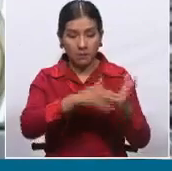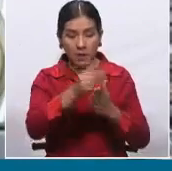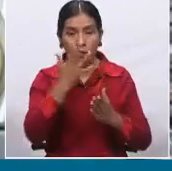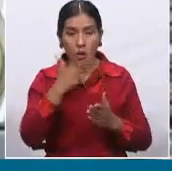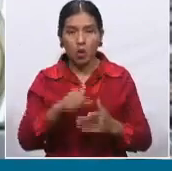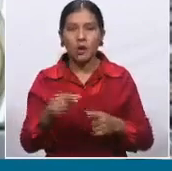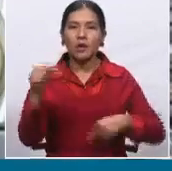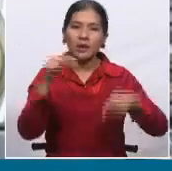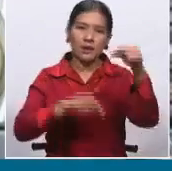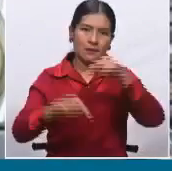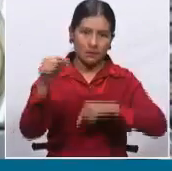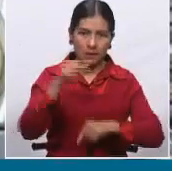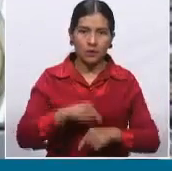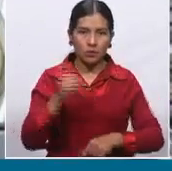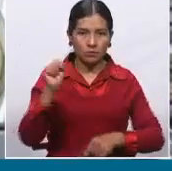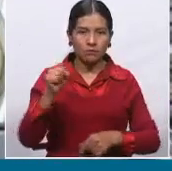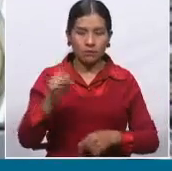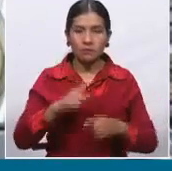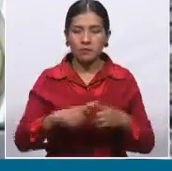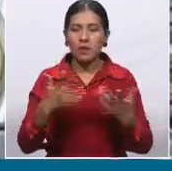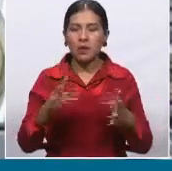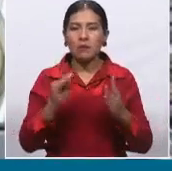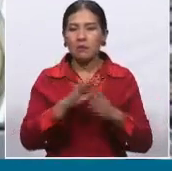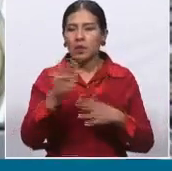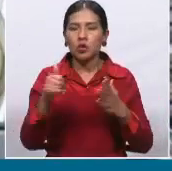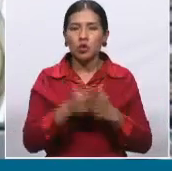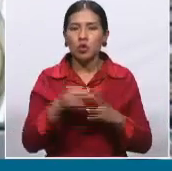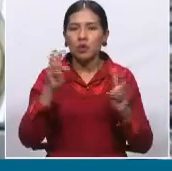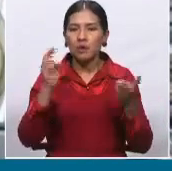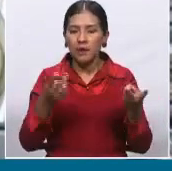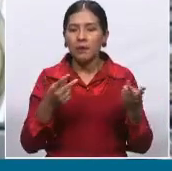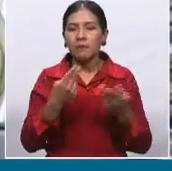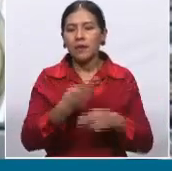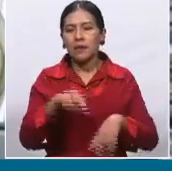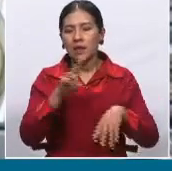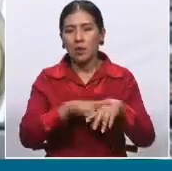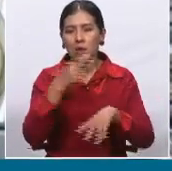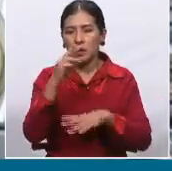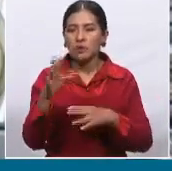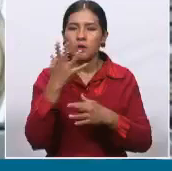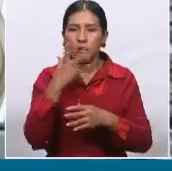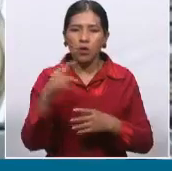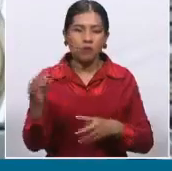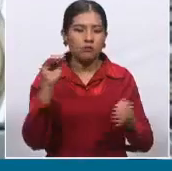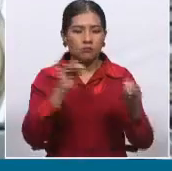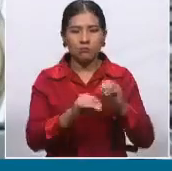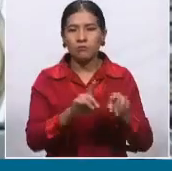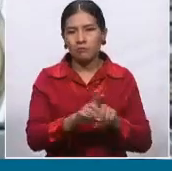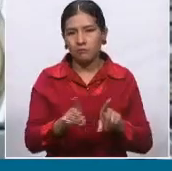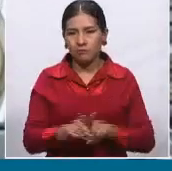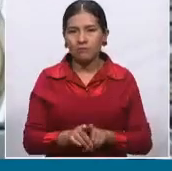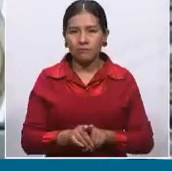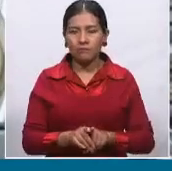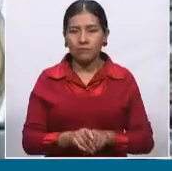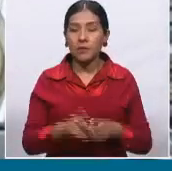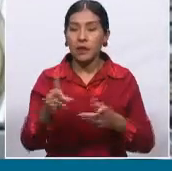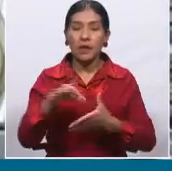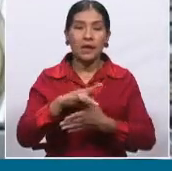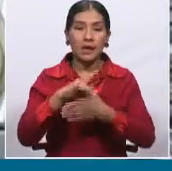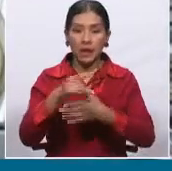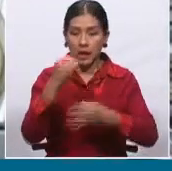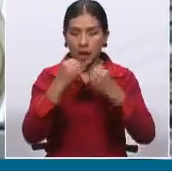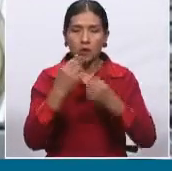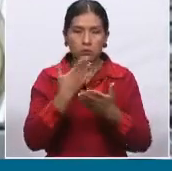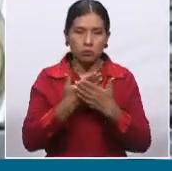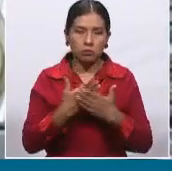Entonces, su carácter ecológico, orgánico, está expresada en estas coloraciones. La carne es bastante